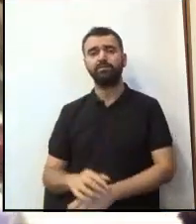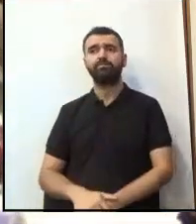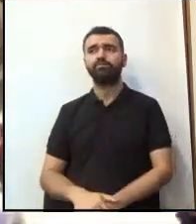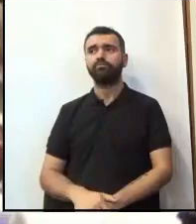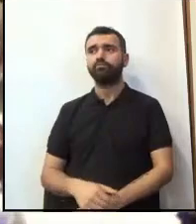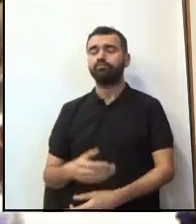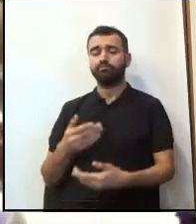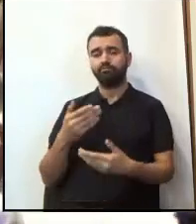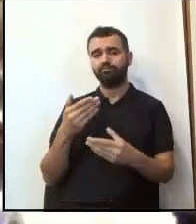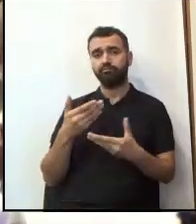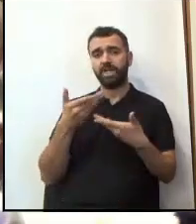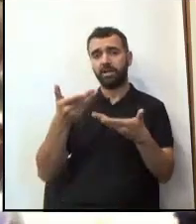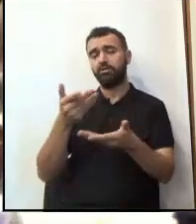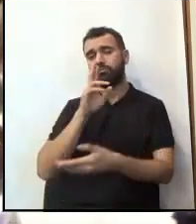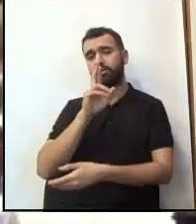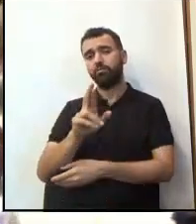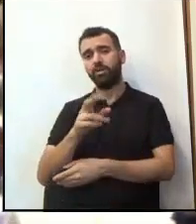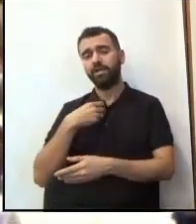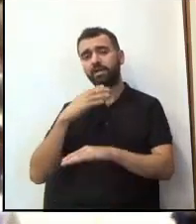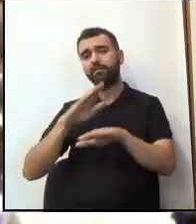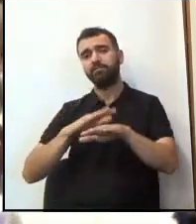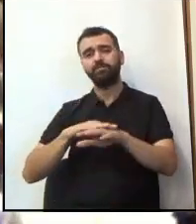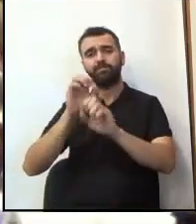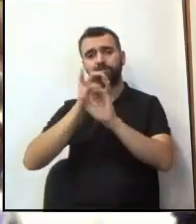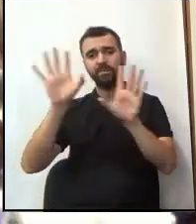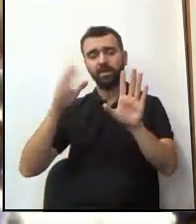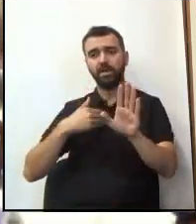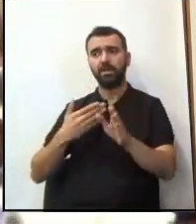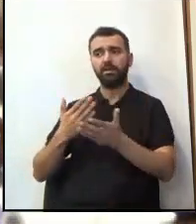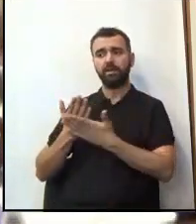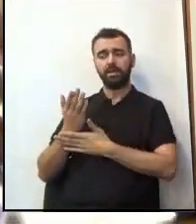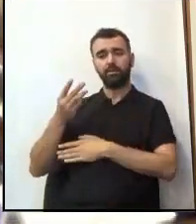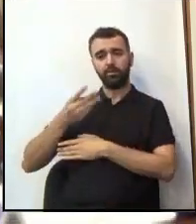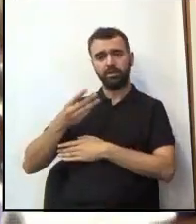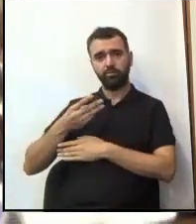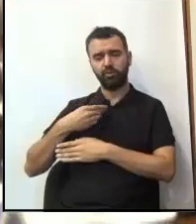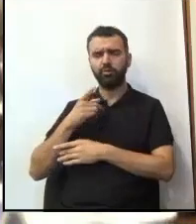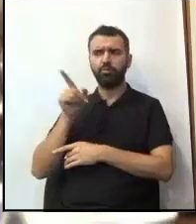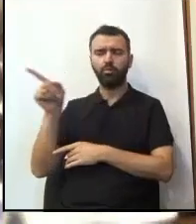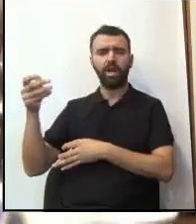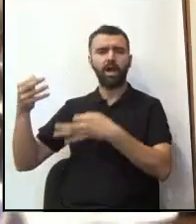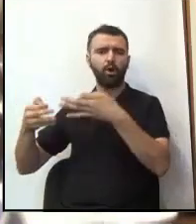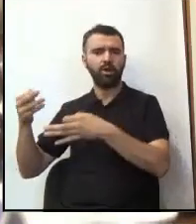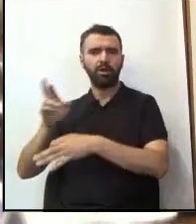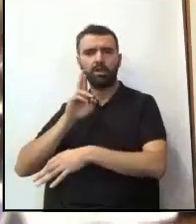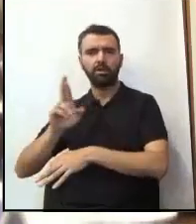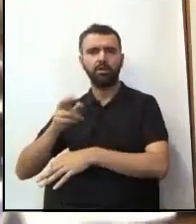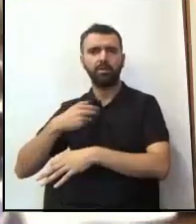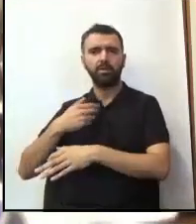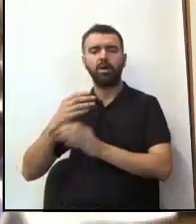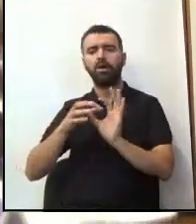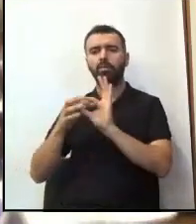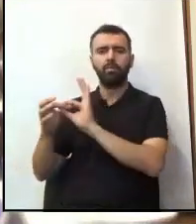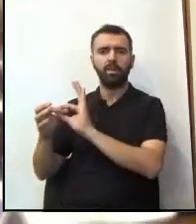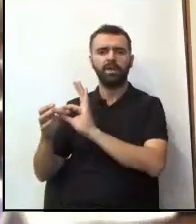la respuesta a la solicitud de aclaración por parte del municipio de la Corte de Apelaciones respecto a los